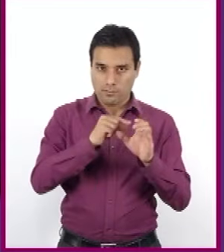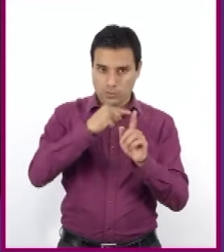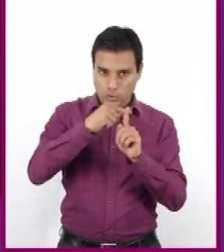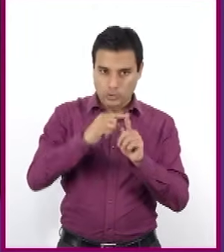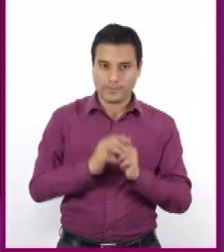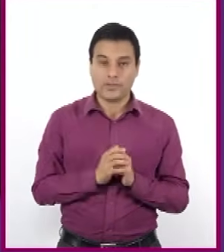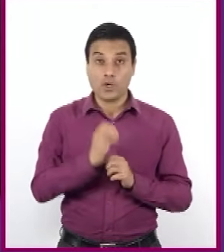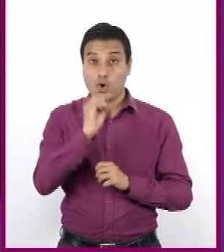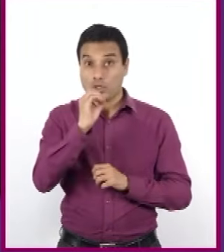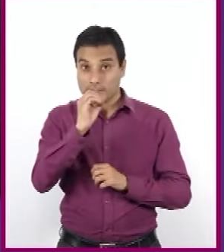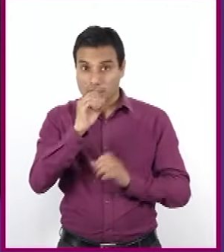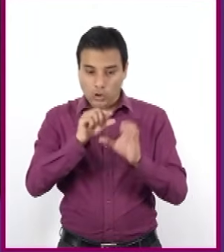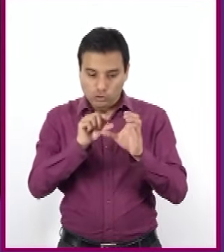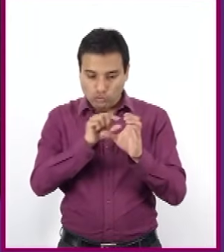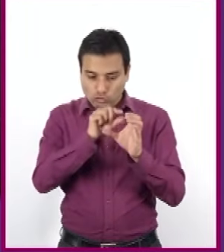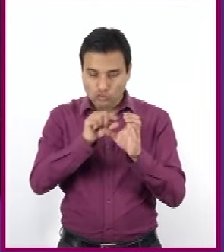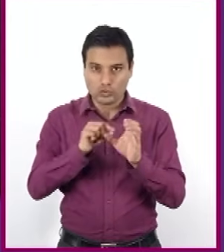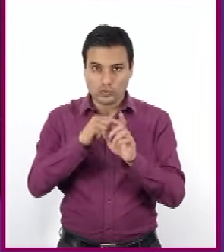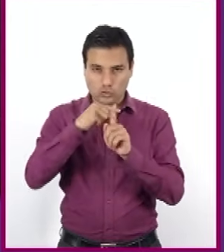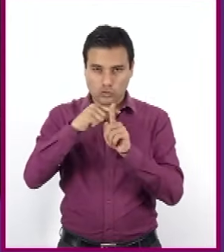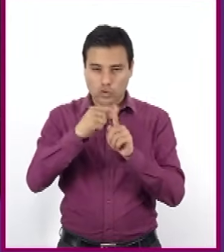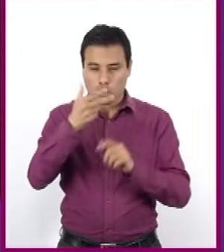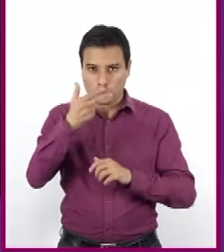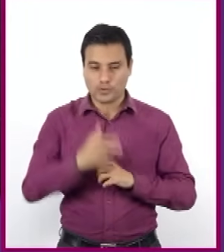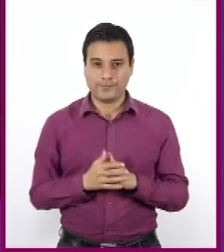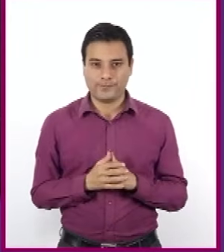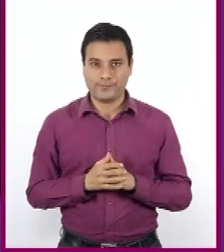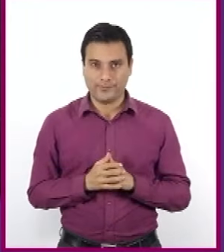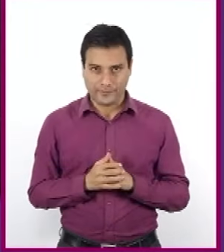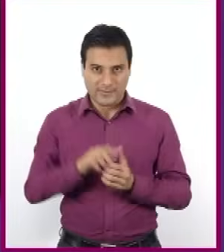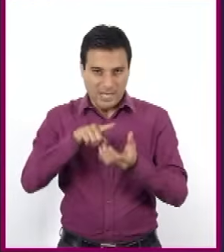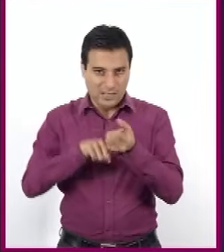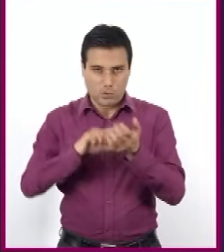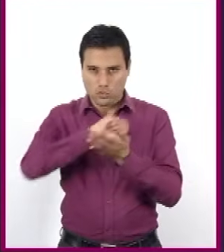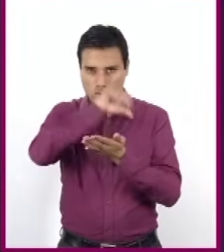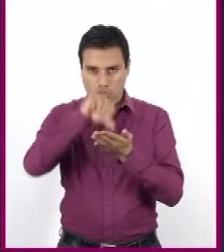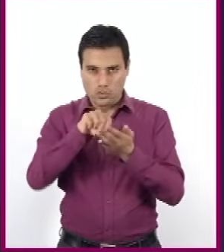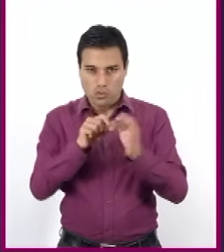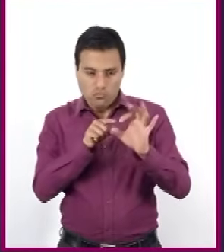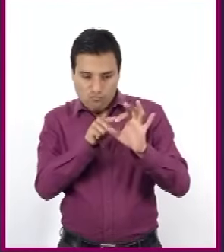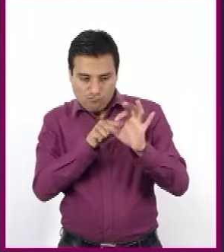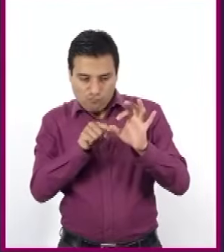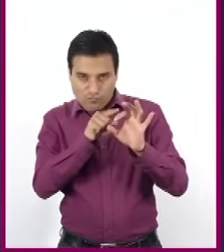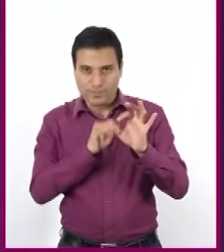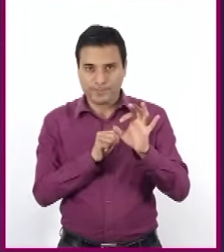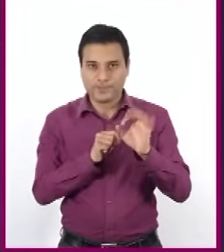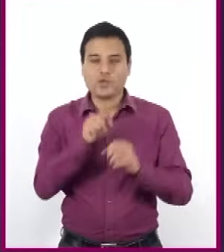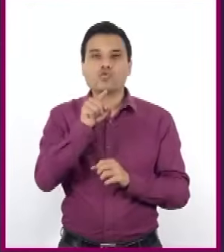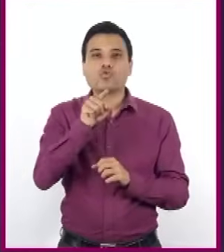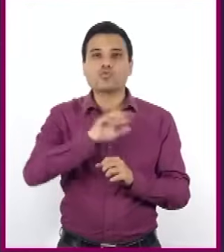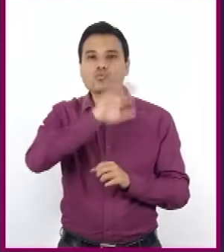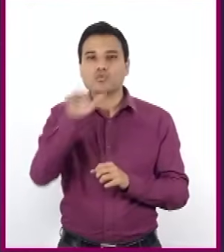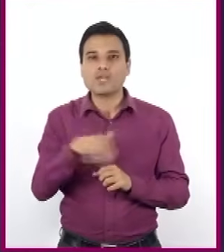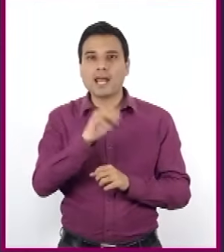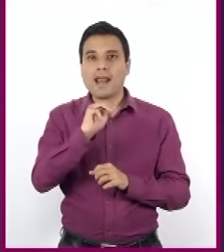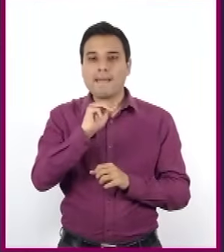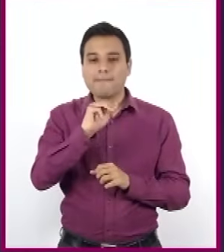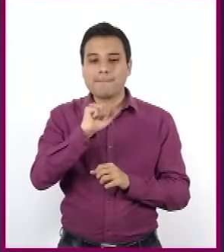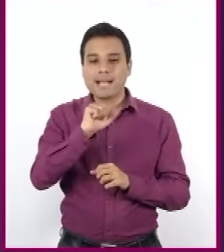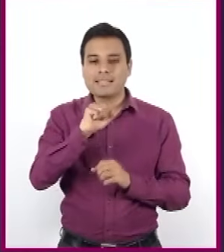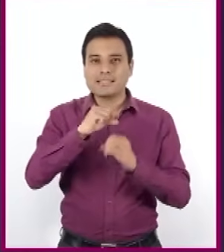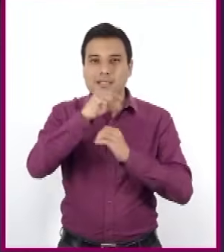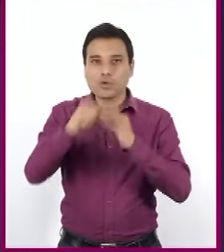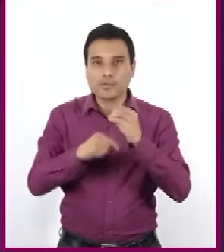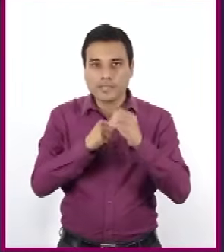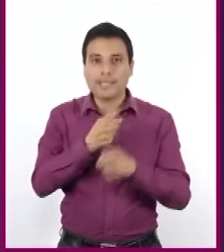protones. Ambos están en el núcleo del átomo junto con los neutrones. Localicen la masa atómica tanto del hidrógeno